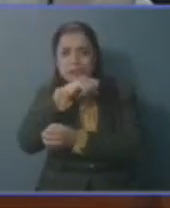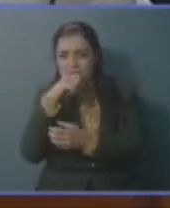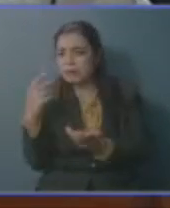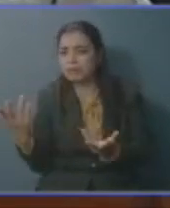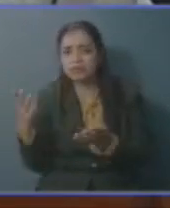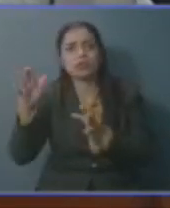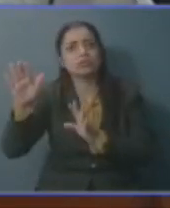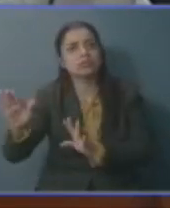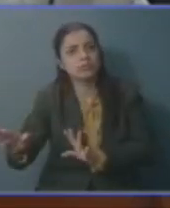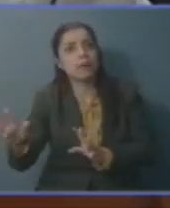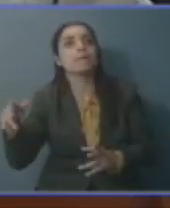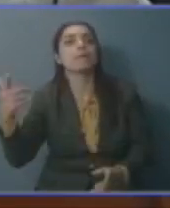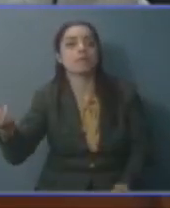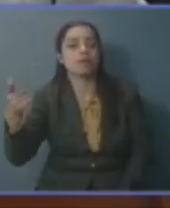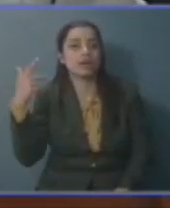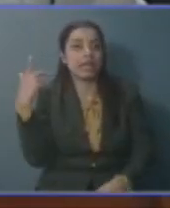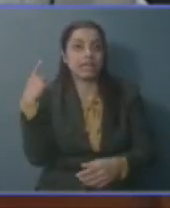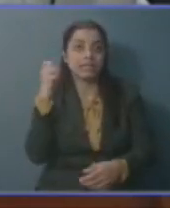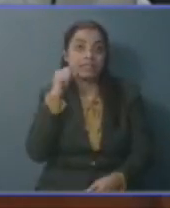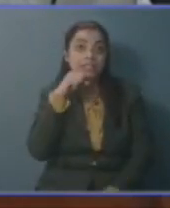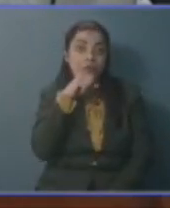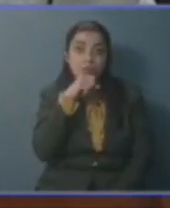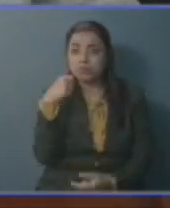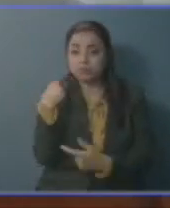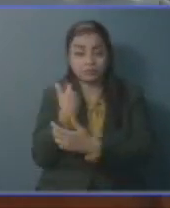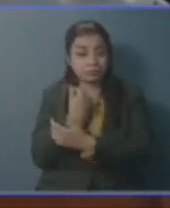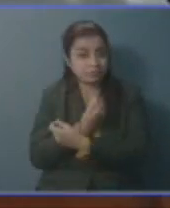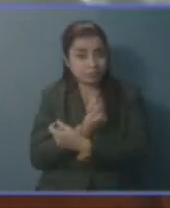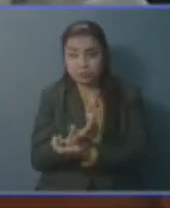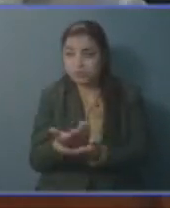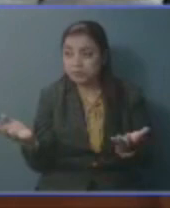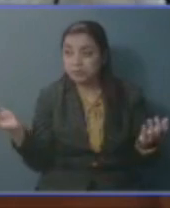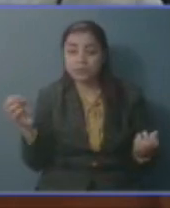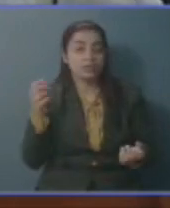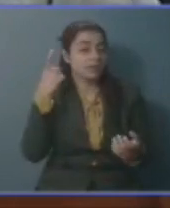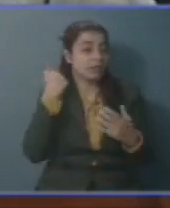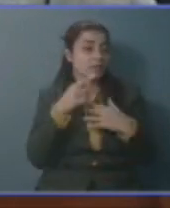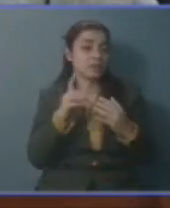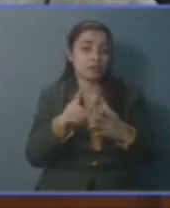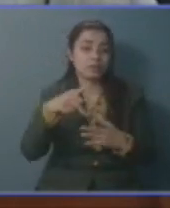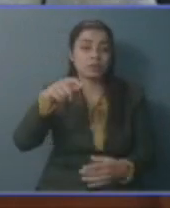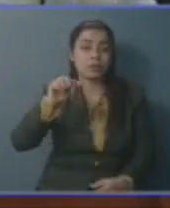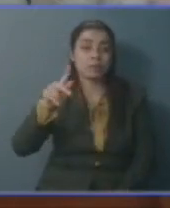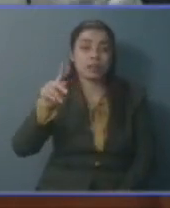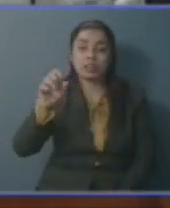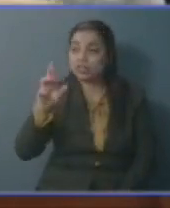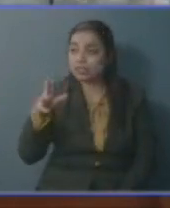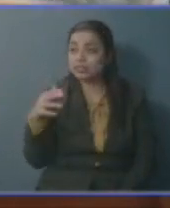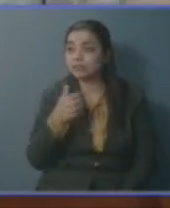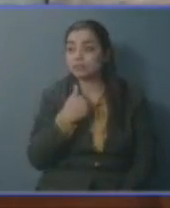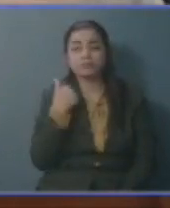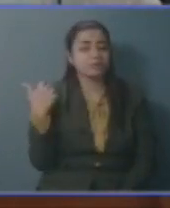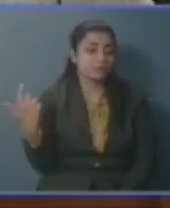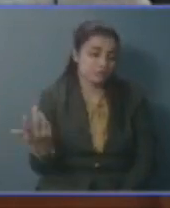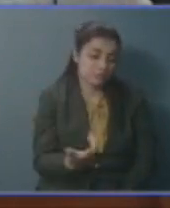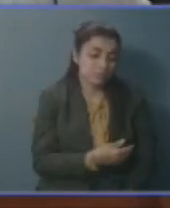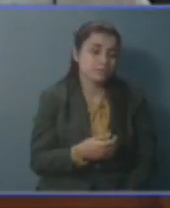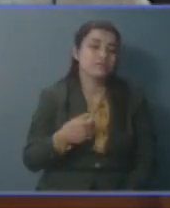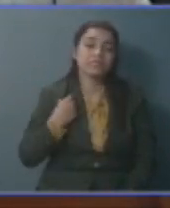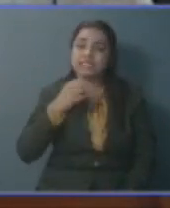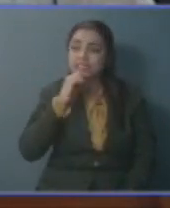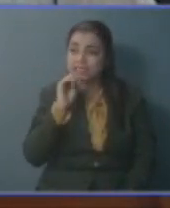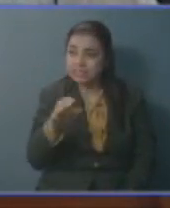Porque privaron las pruebas. Ya el colega Parker lo dijo, y lo hemos dicho hasta la saciedad a muchos